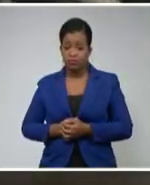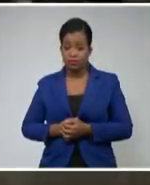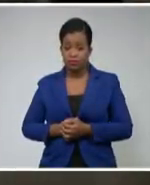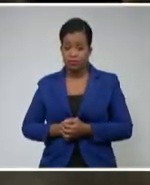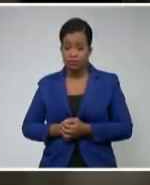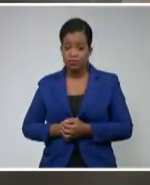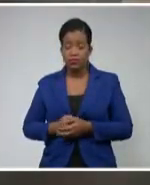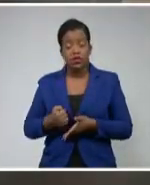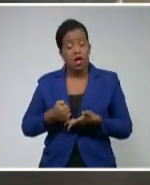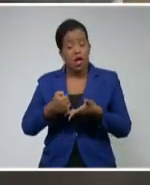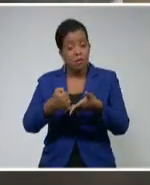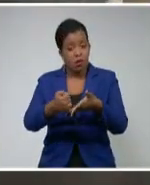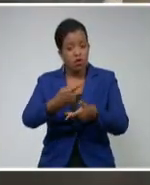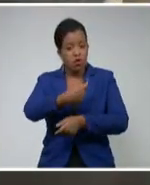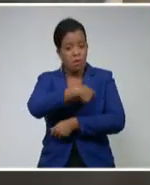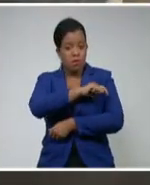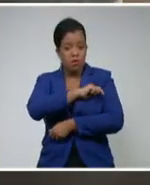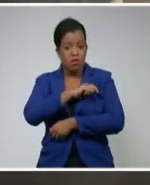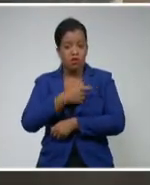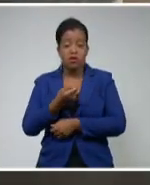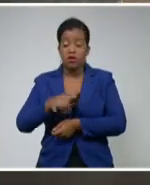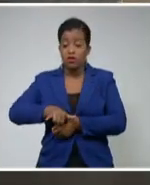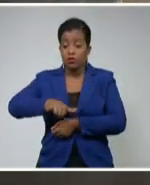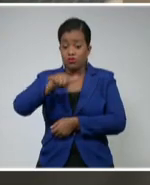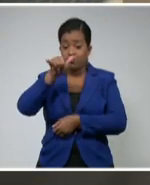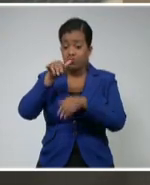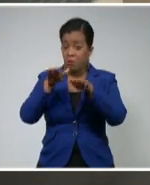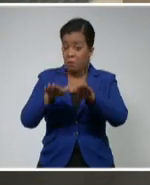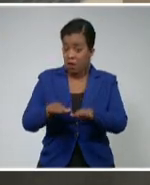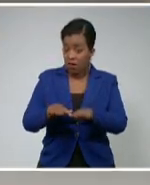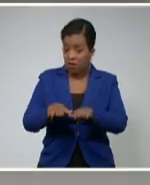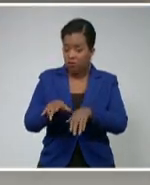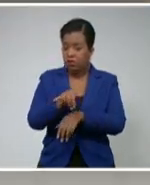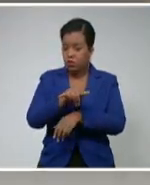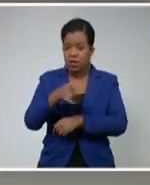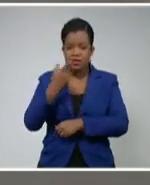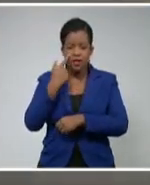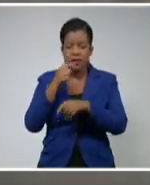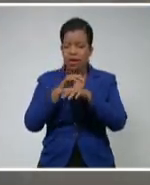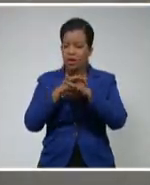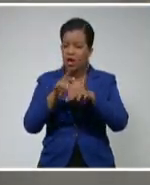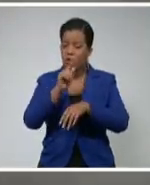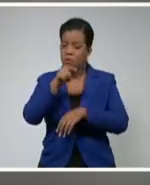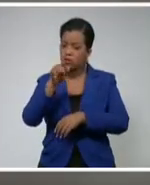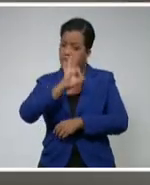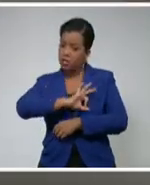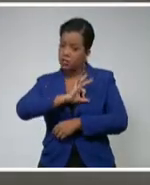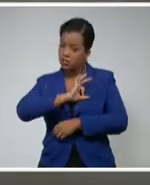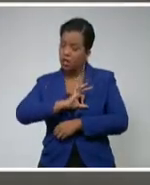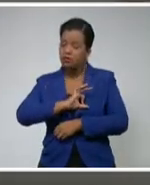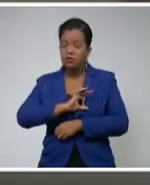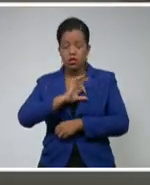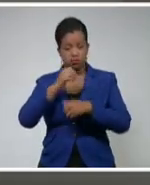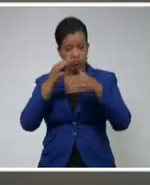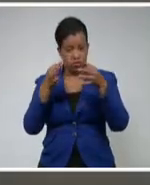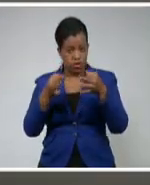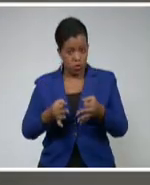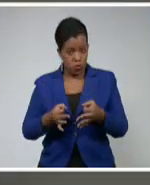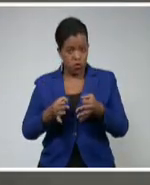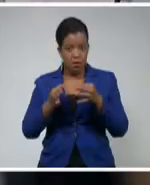apoyo público a las restricciones de viajes, cada vez está más claro que las personas se sienten más cómodas manejando